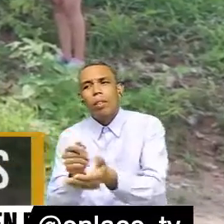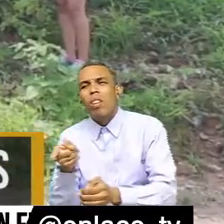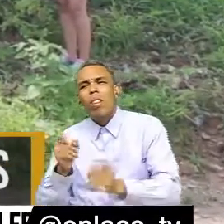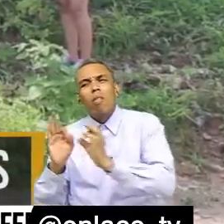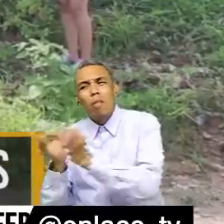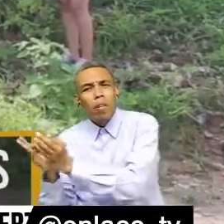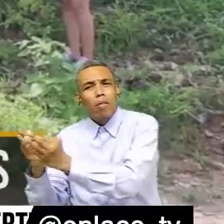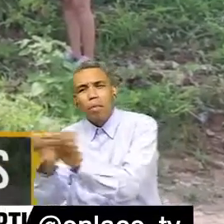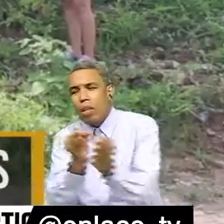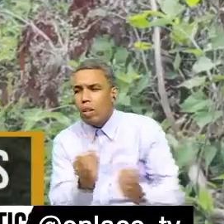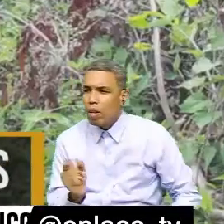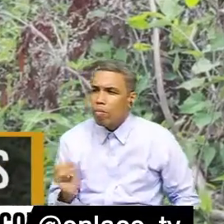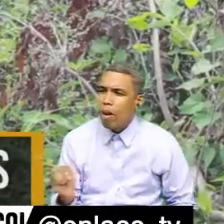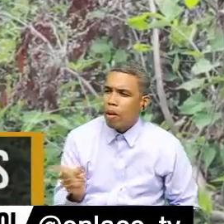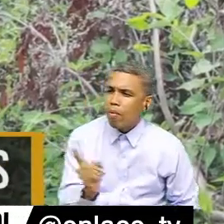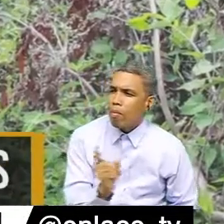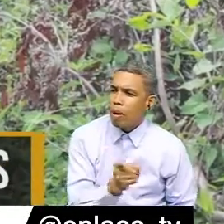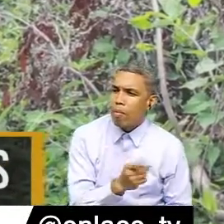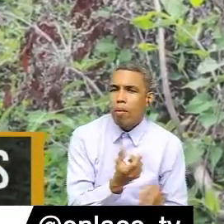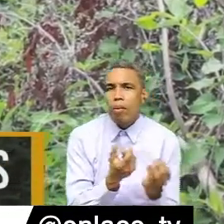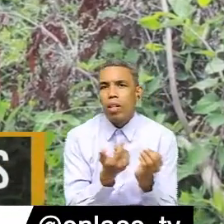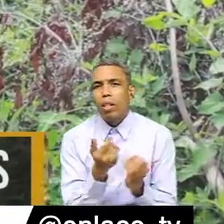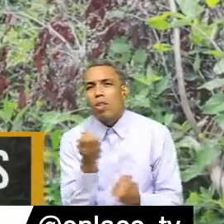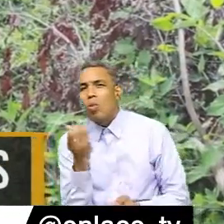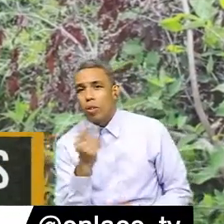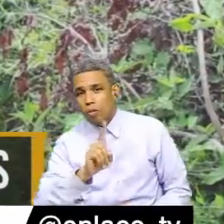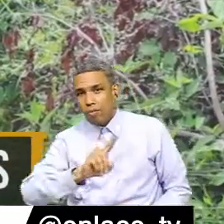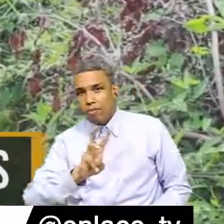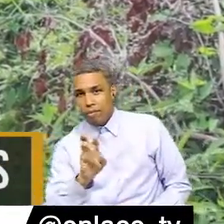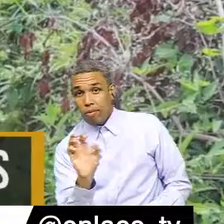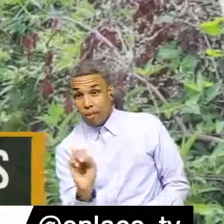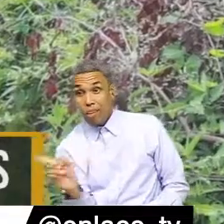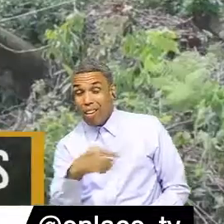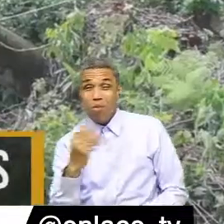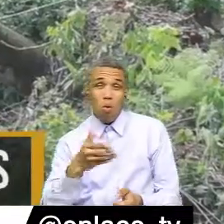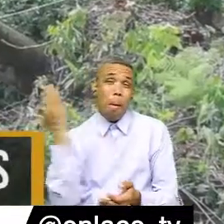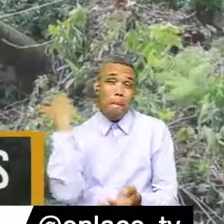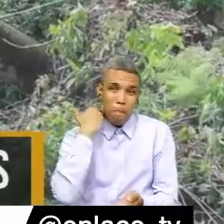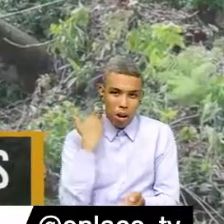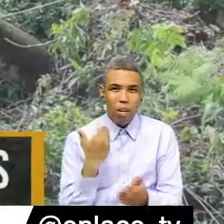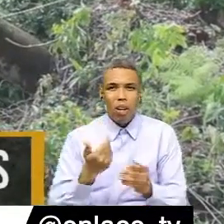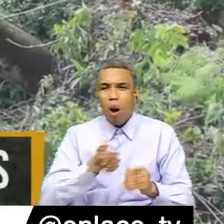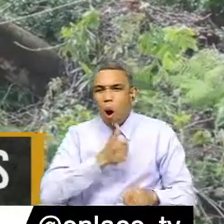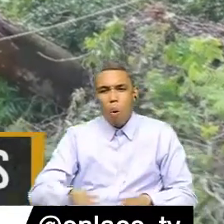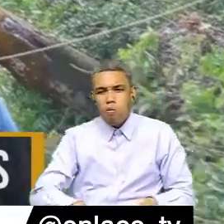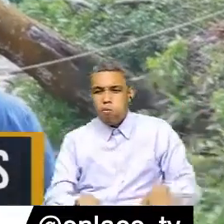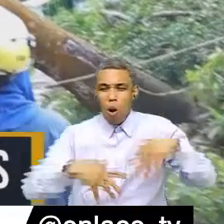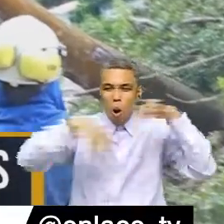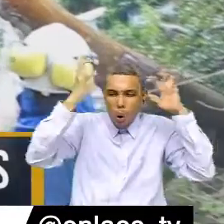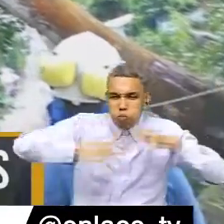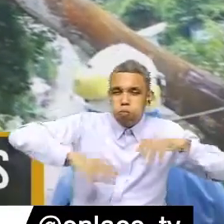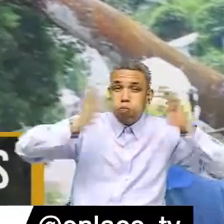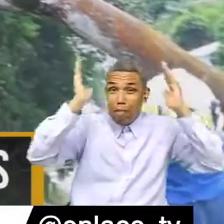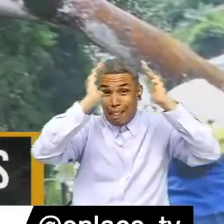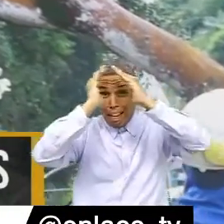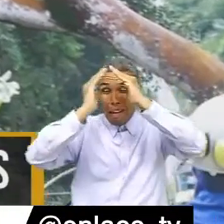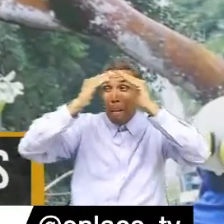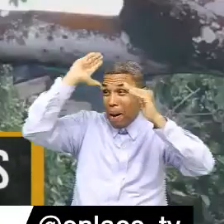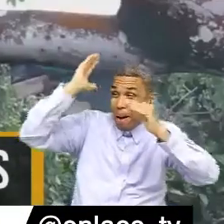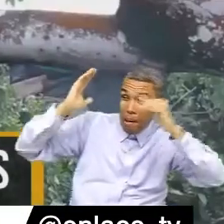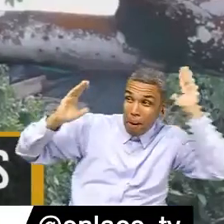ya censadas 180 familias estamos terminando de consolidar para verificar las ayudas que vamos a llevar hasta a